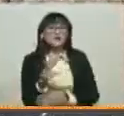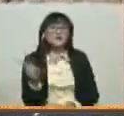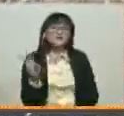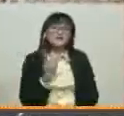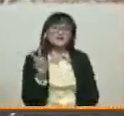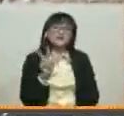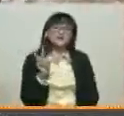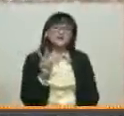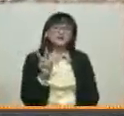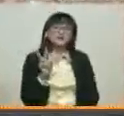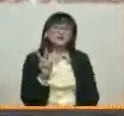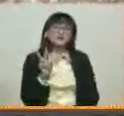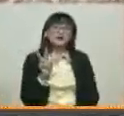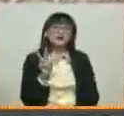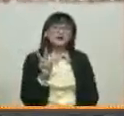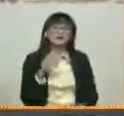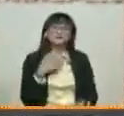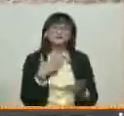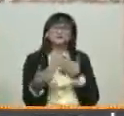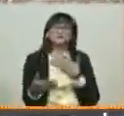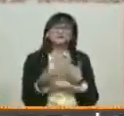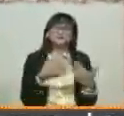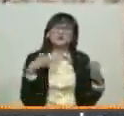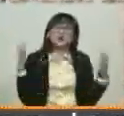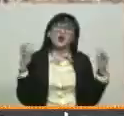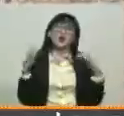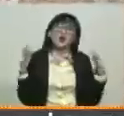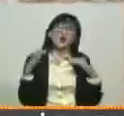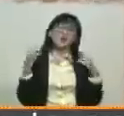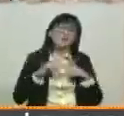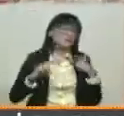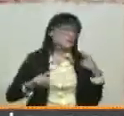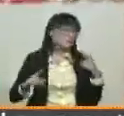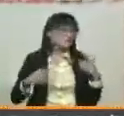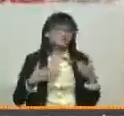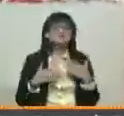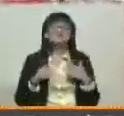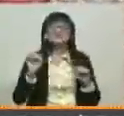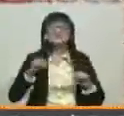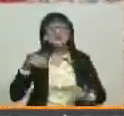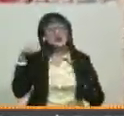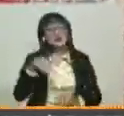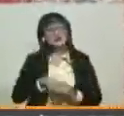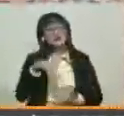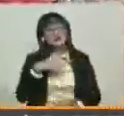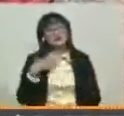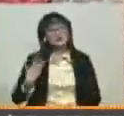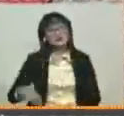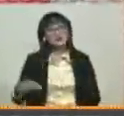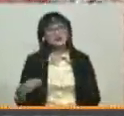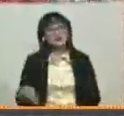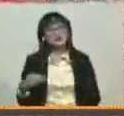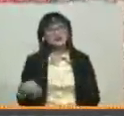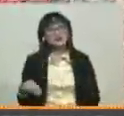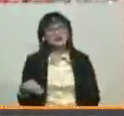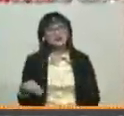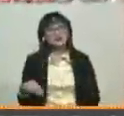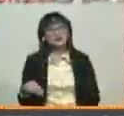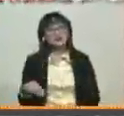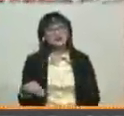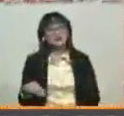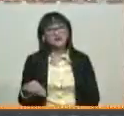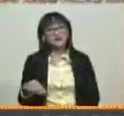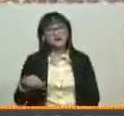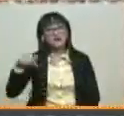Venezuela, llueva, truene o relampaguee, habrá elecciones presidenciales en